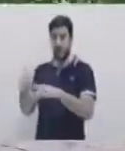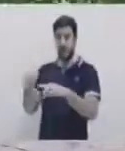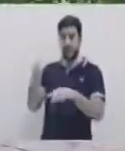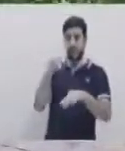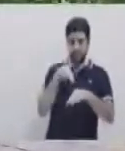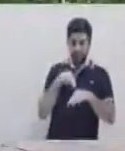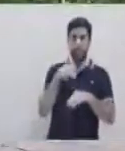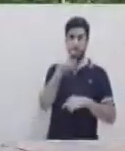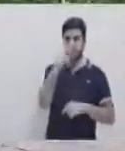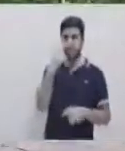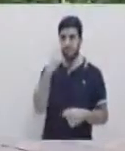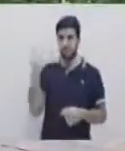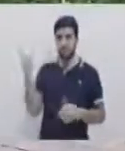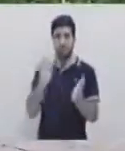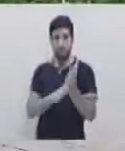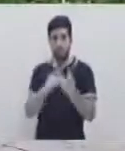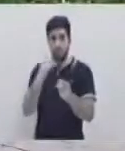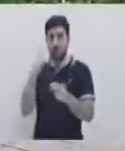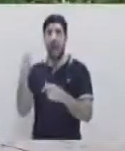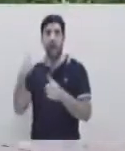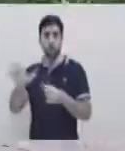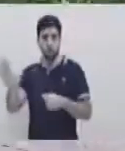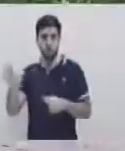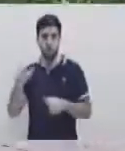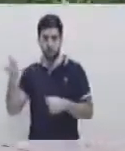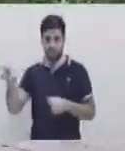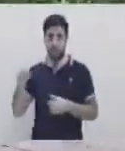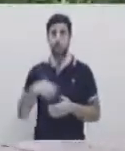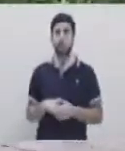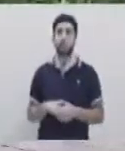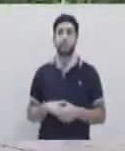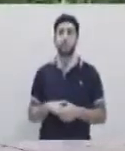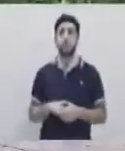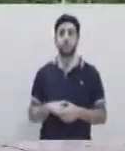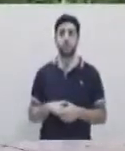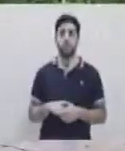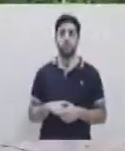¿Listos? Vamos, piques. Azul.